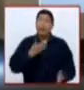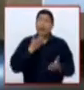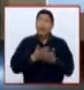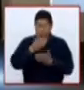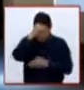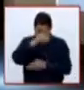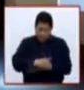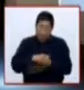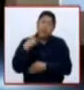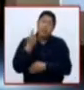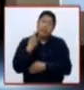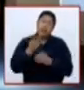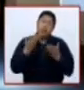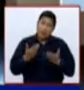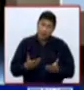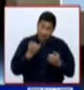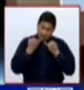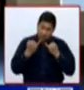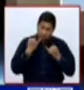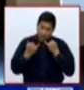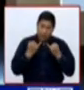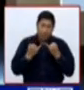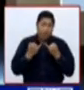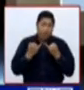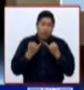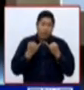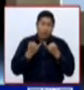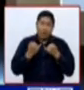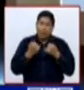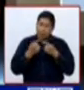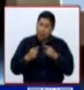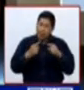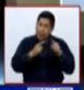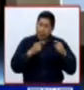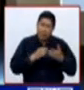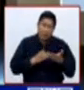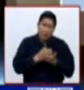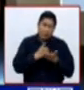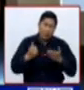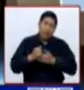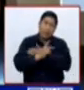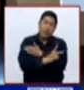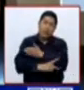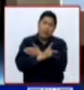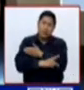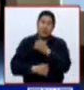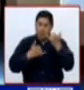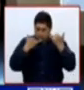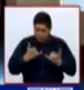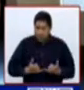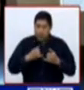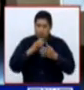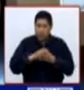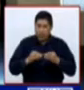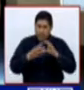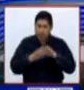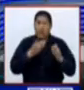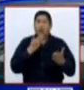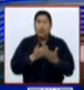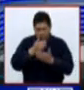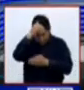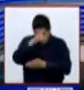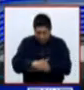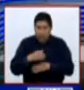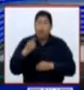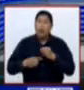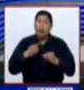las noches y como siempre los reporteros al día con información y de diferentes partes del país. Hoy quiero contarles, yo mira, muy buenas noches,